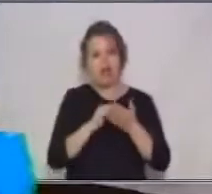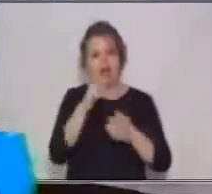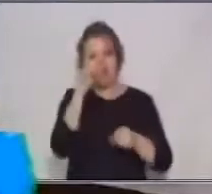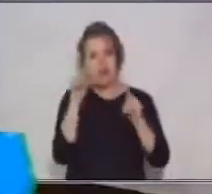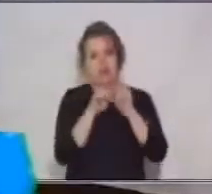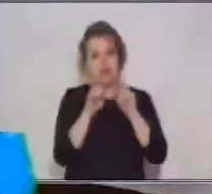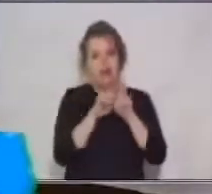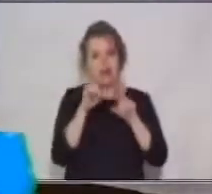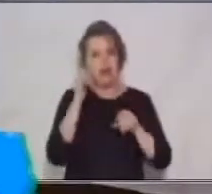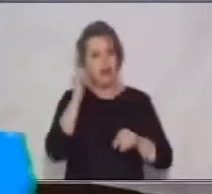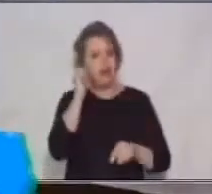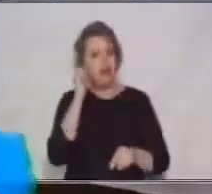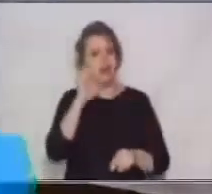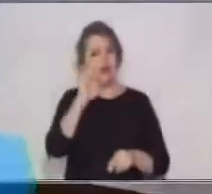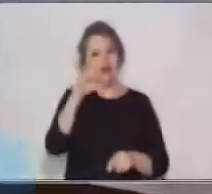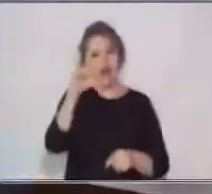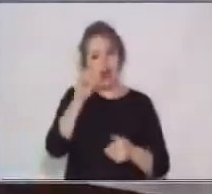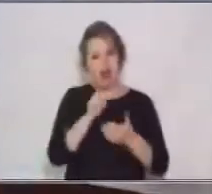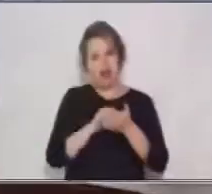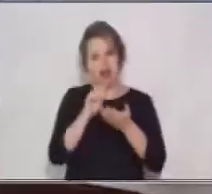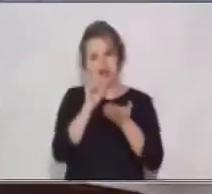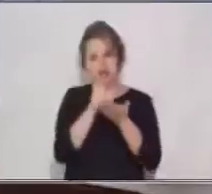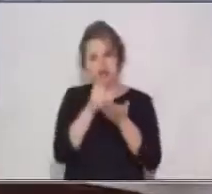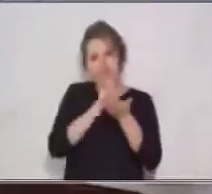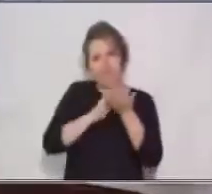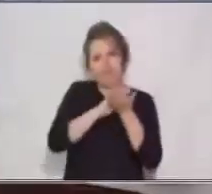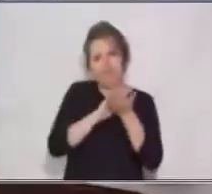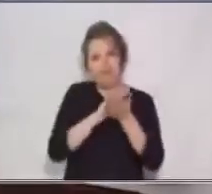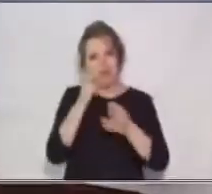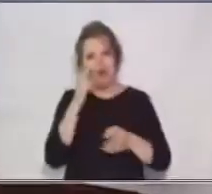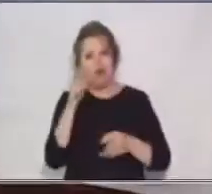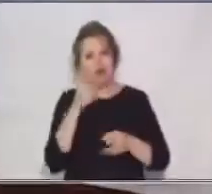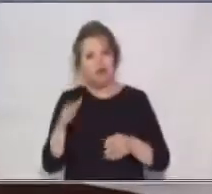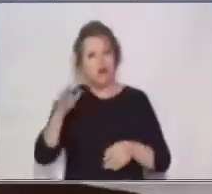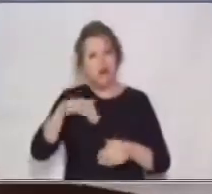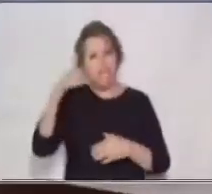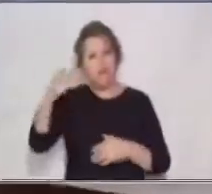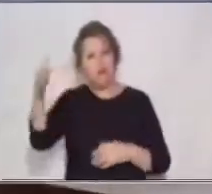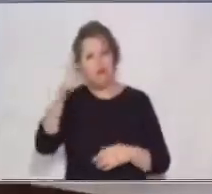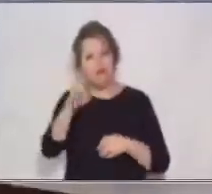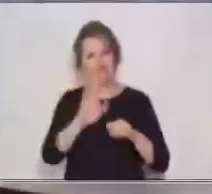también saben que pueden utilizar su gel antibacterial. Entonces nos vemos en la próxima y quédense en casa.